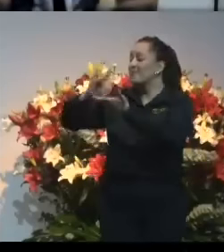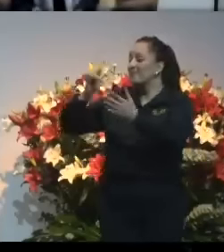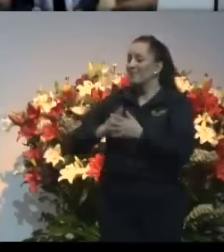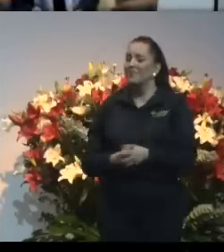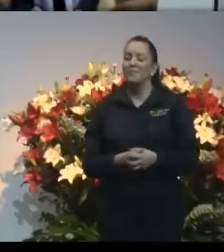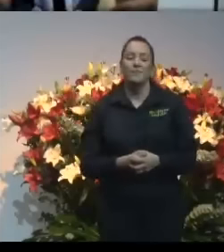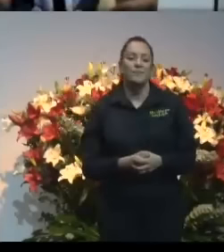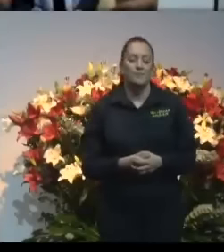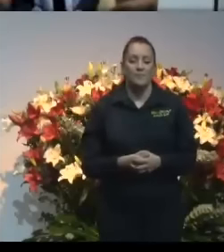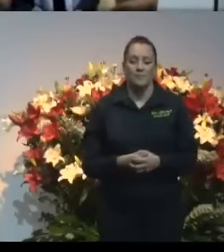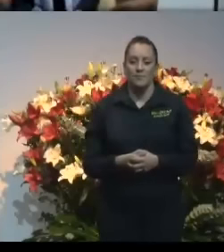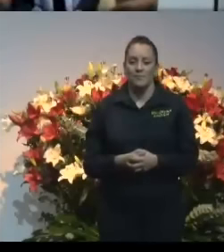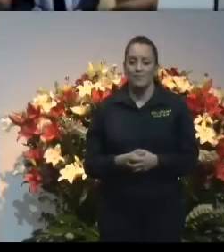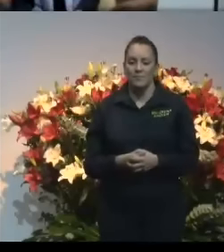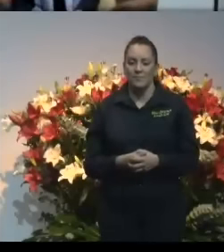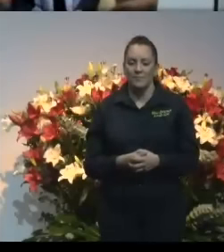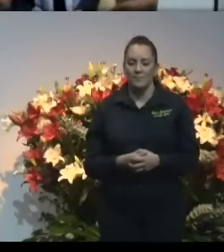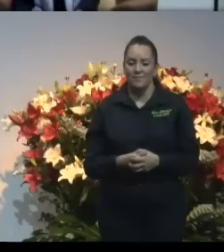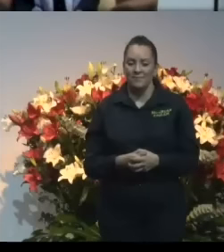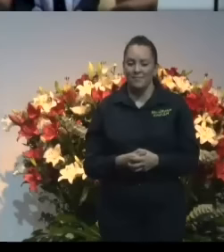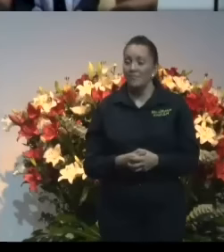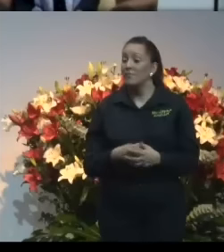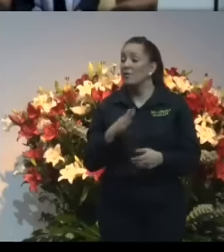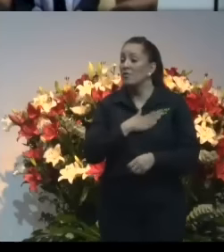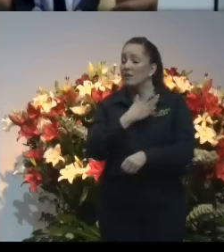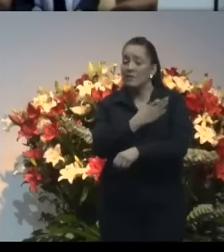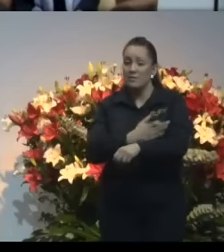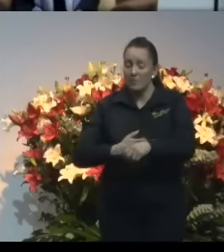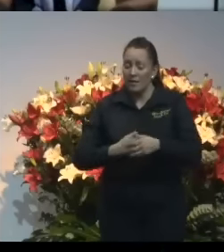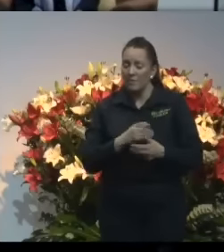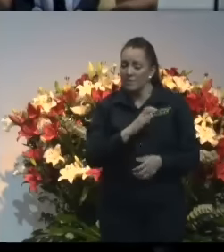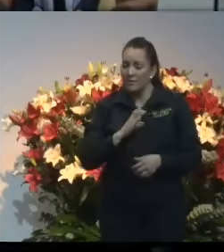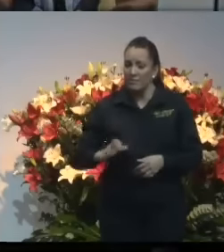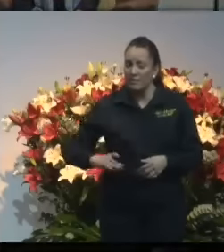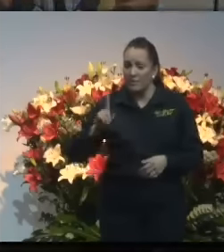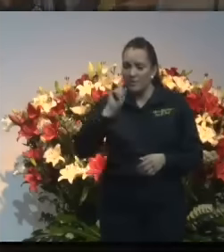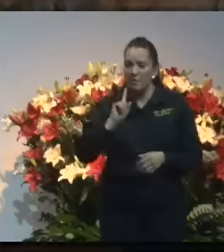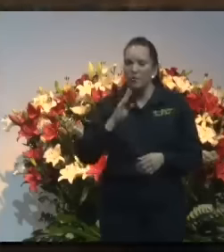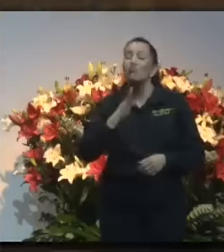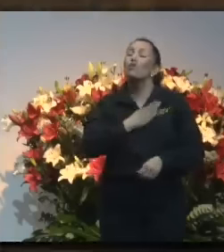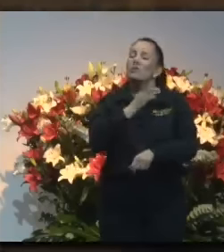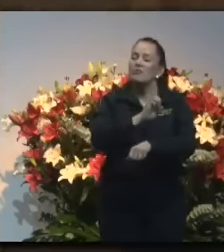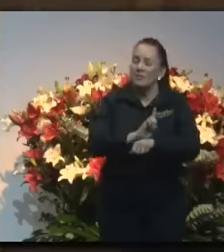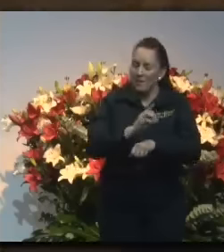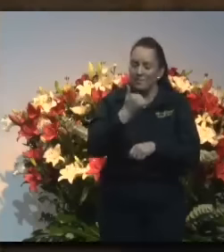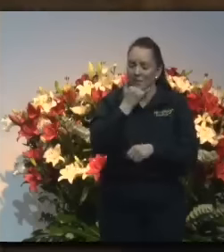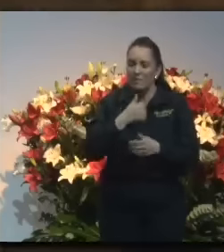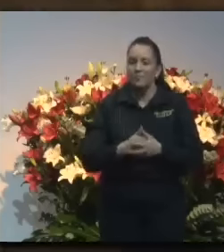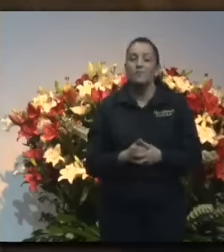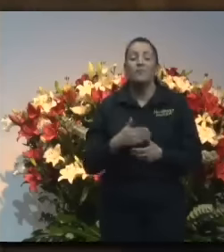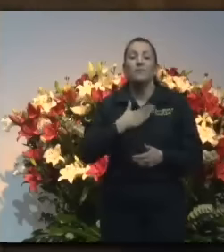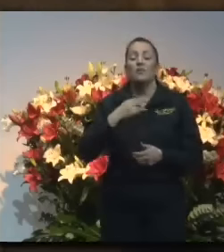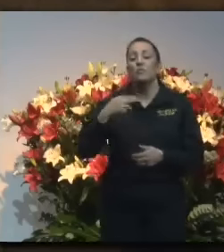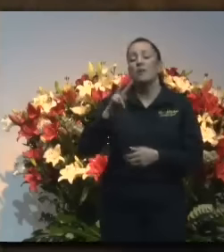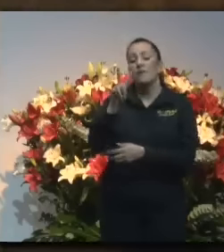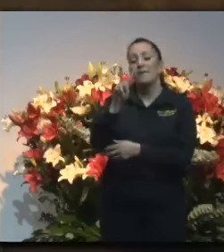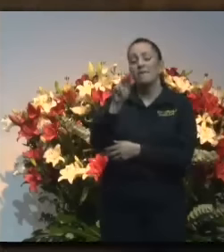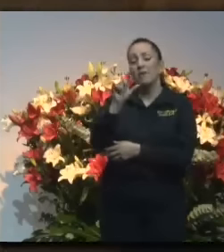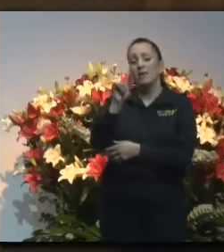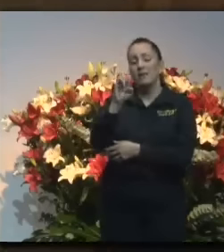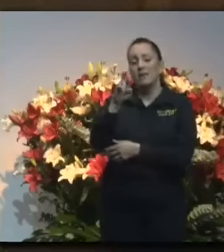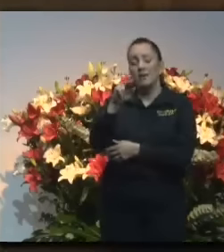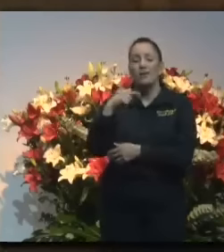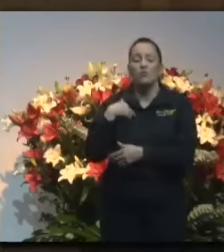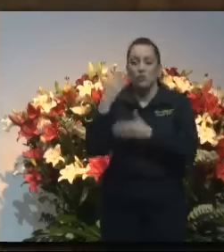Buenas tardes, candidata. Buenos días, perdón. Soy Valeria, estudio Derecho en